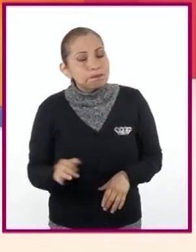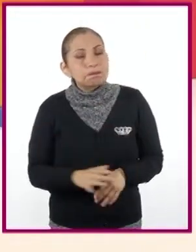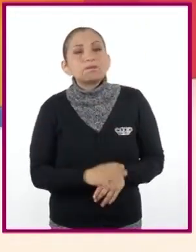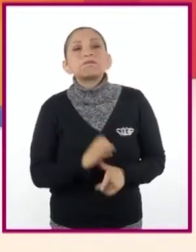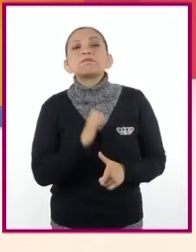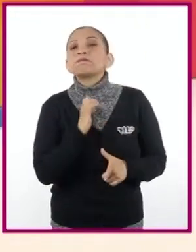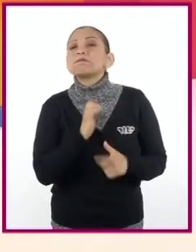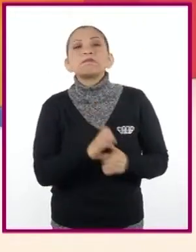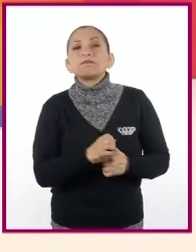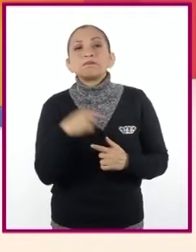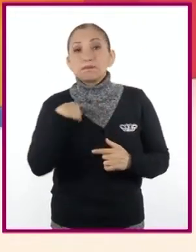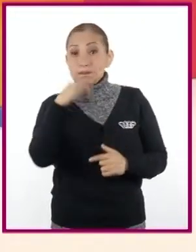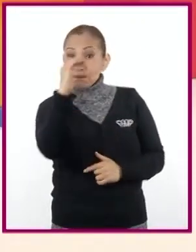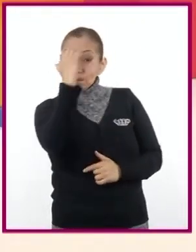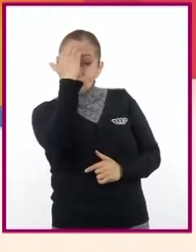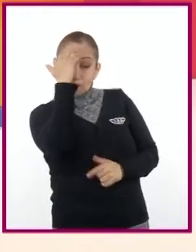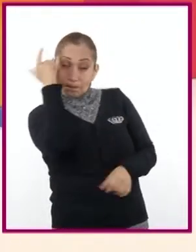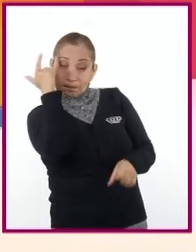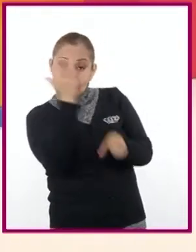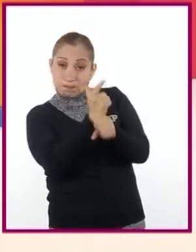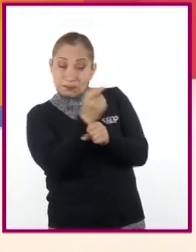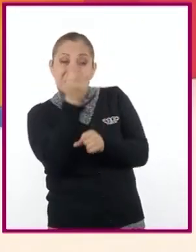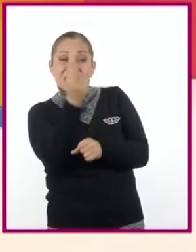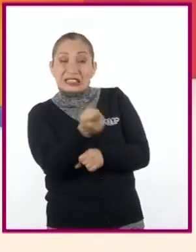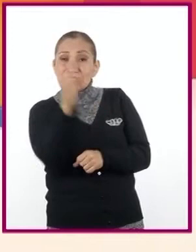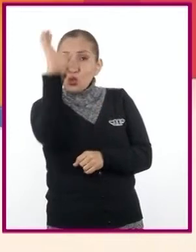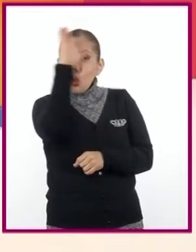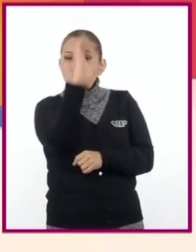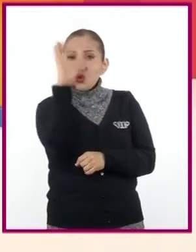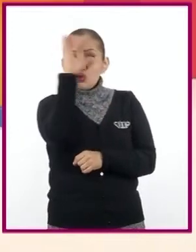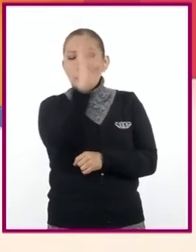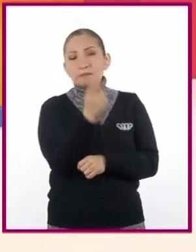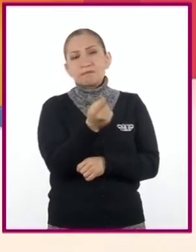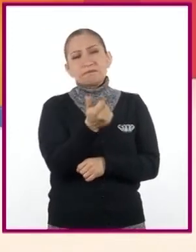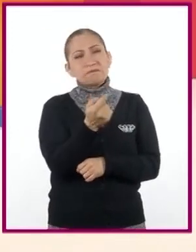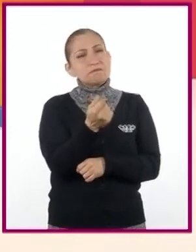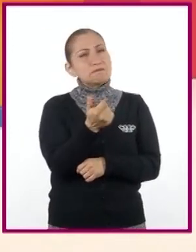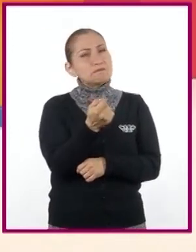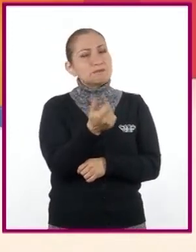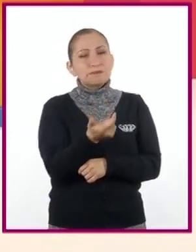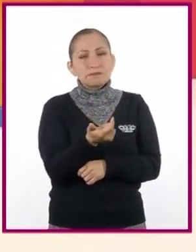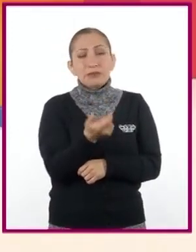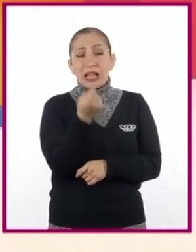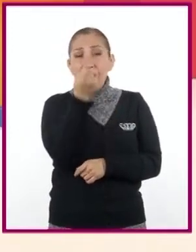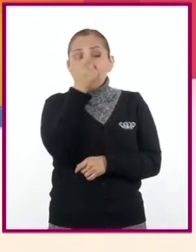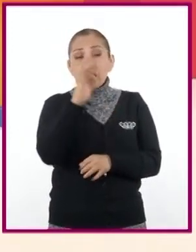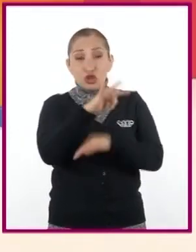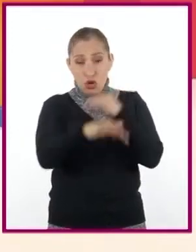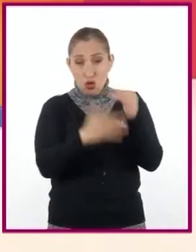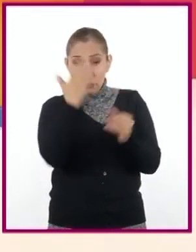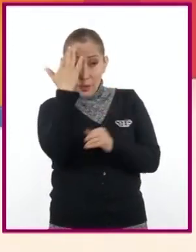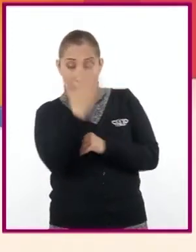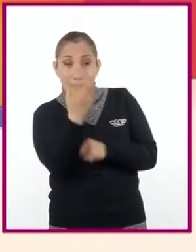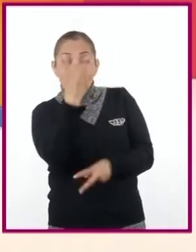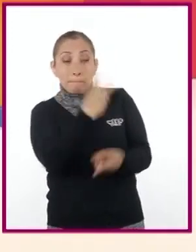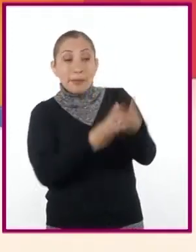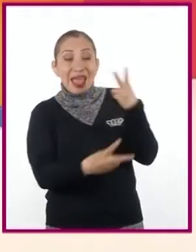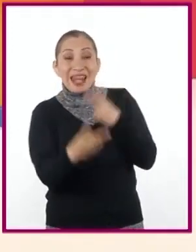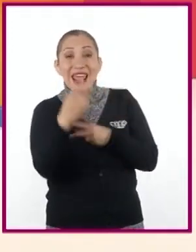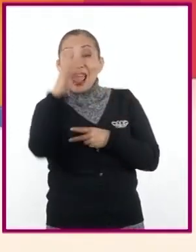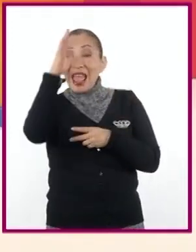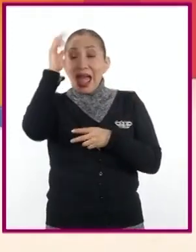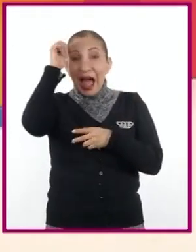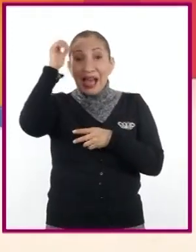ello, nuestro conocimiento directo de esta cultura es pobre. Casi todo lo que sabemos proviene de los